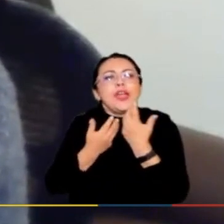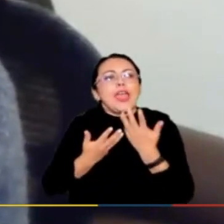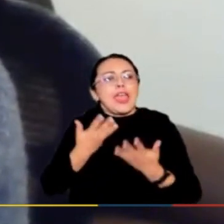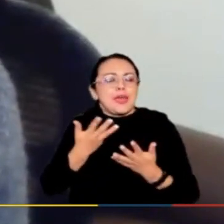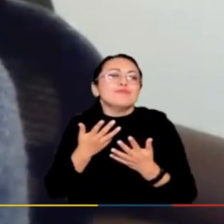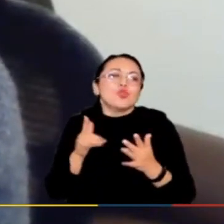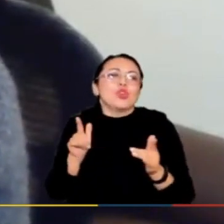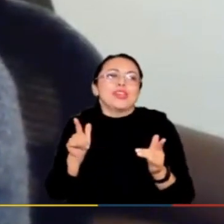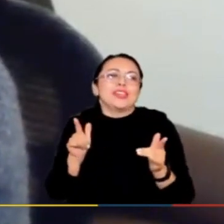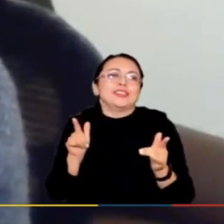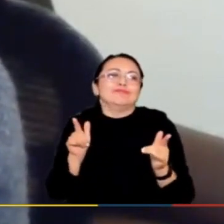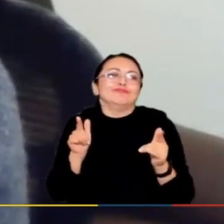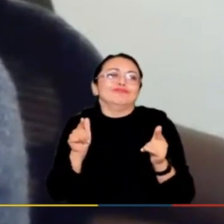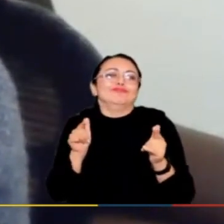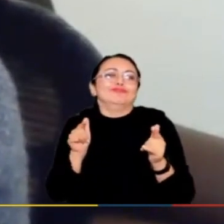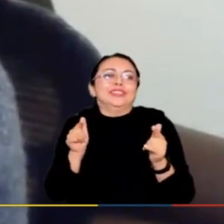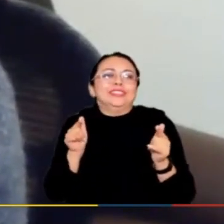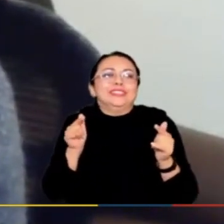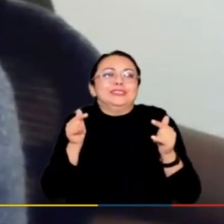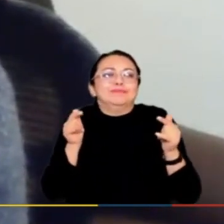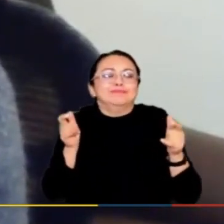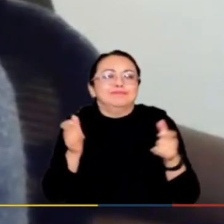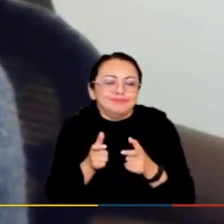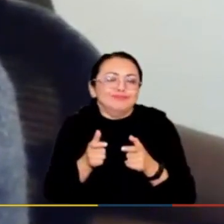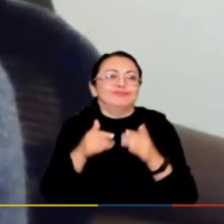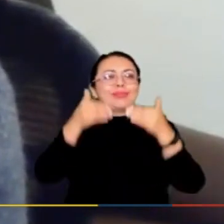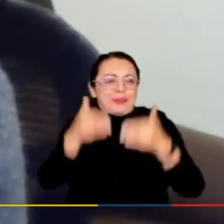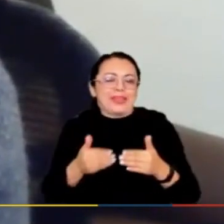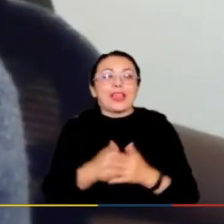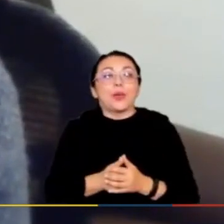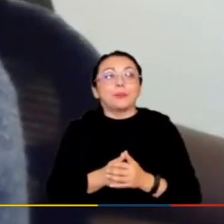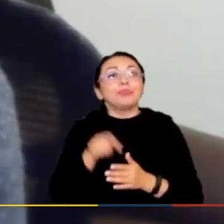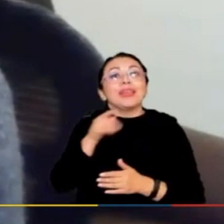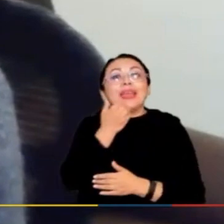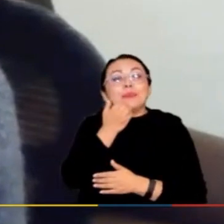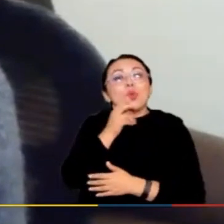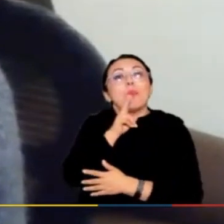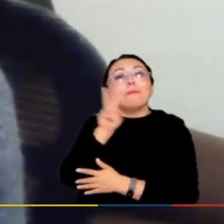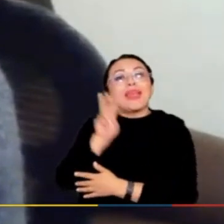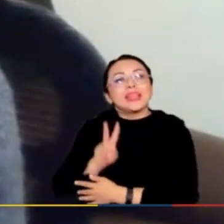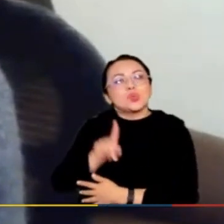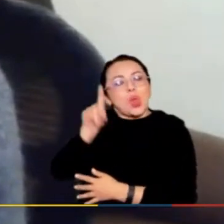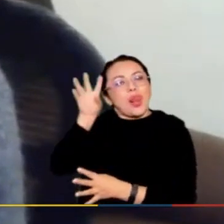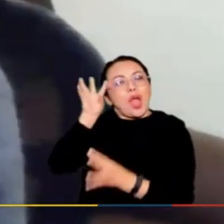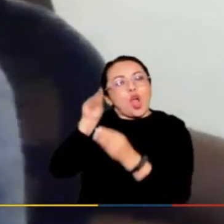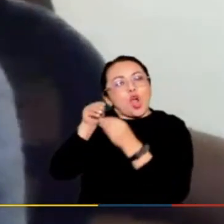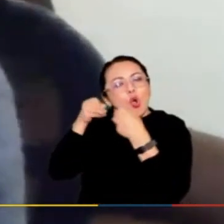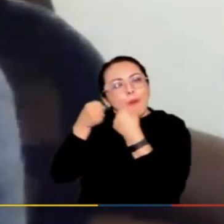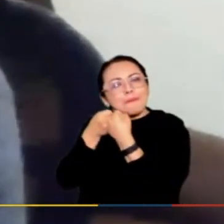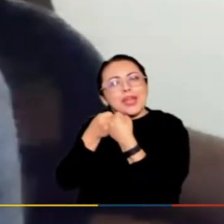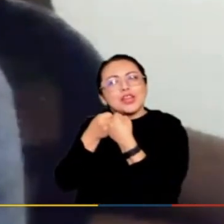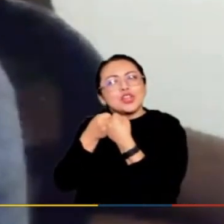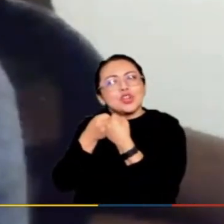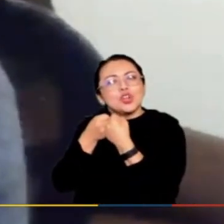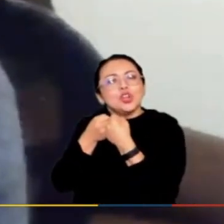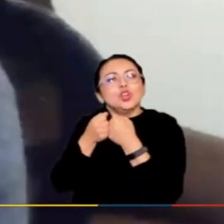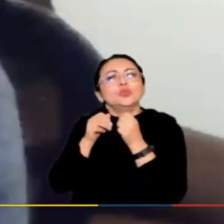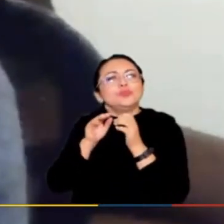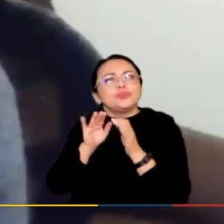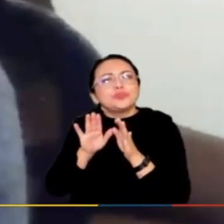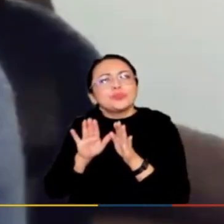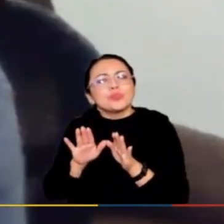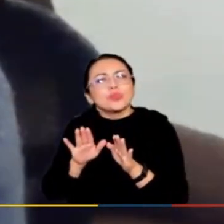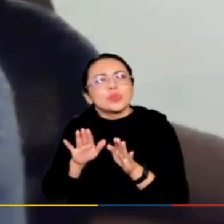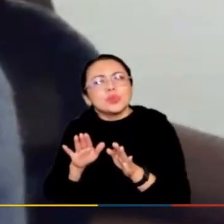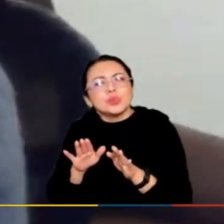muy limitada. Especialmente, por ejemplo, en el convenio con Venezuela actualmente, pues con Venezuela está excluido del